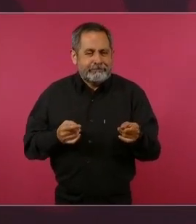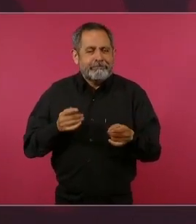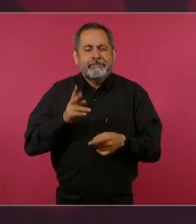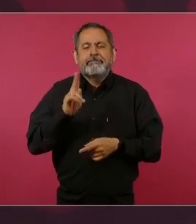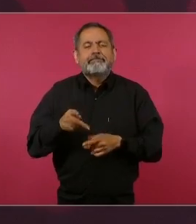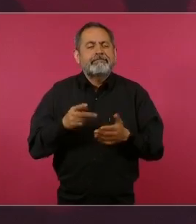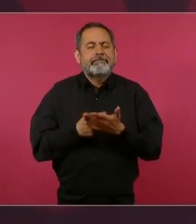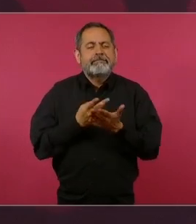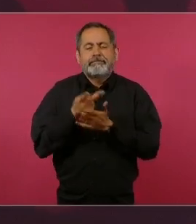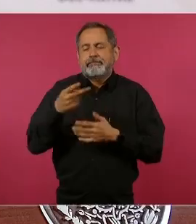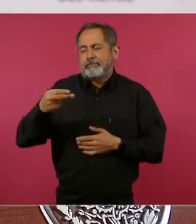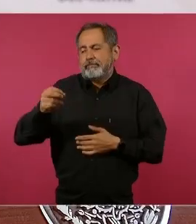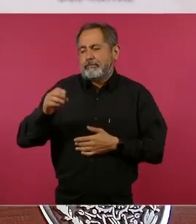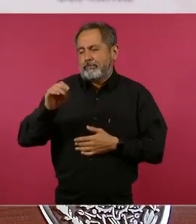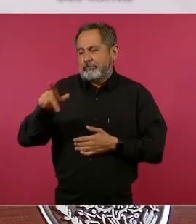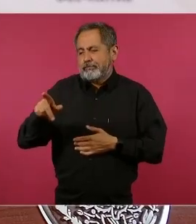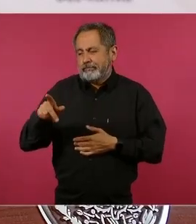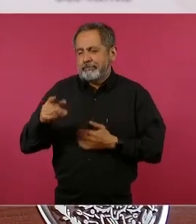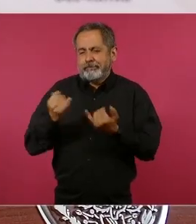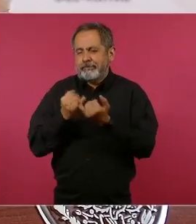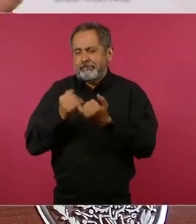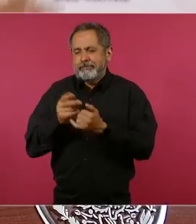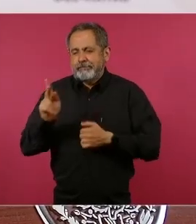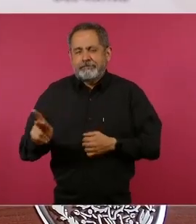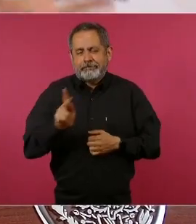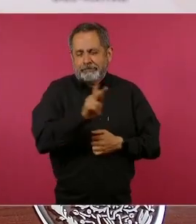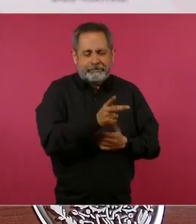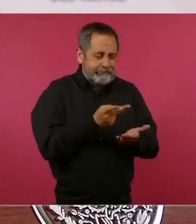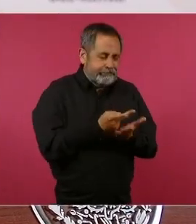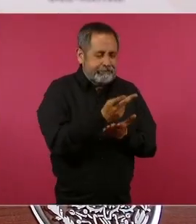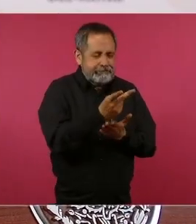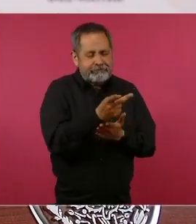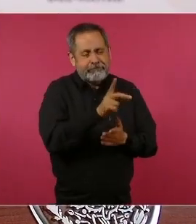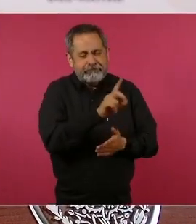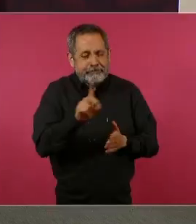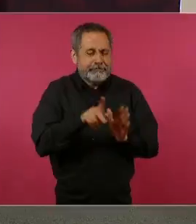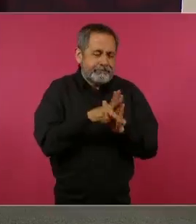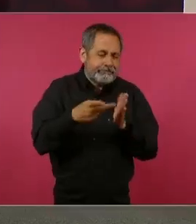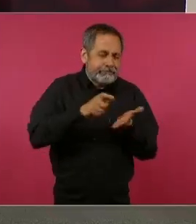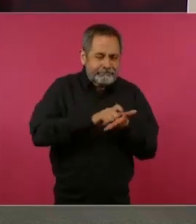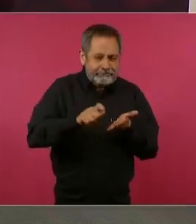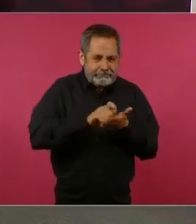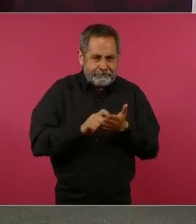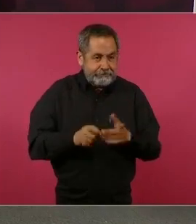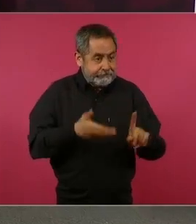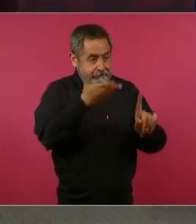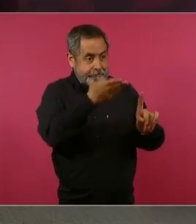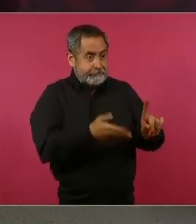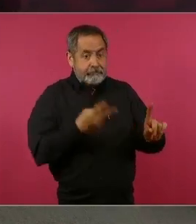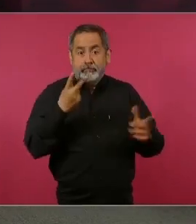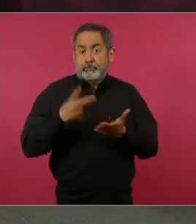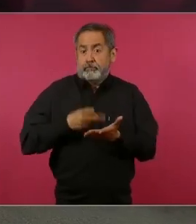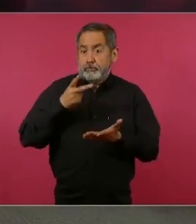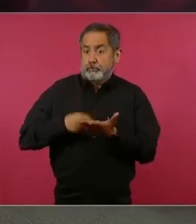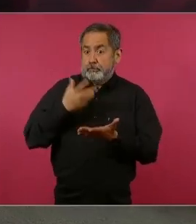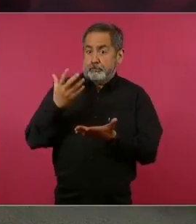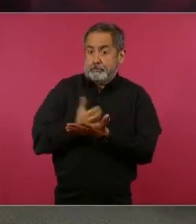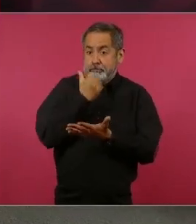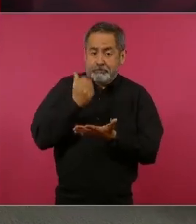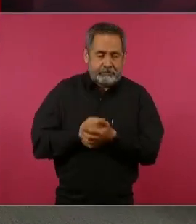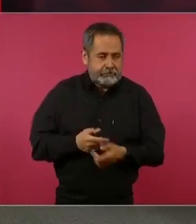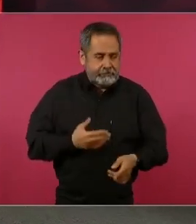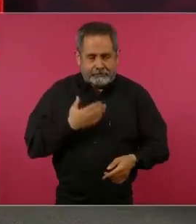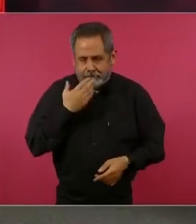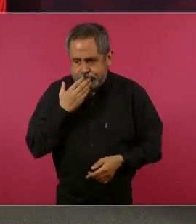premio Nobel. Sí, como hay premio Nobel de literatura, este es